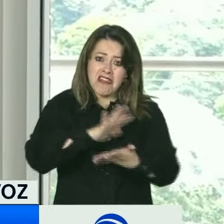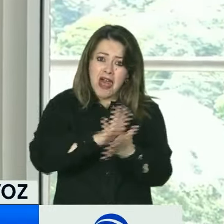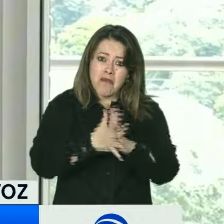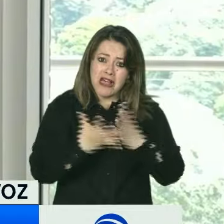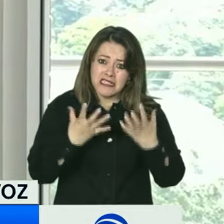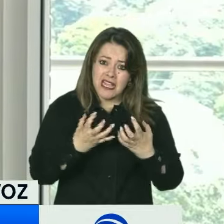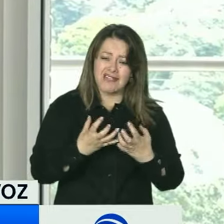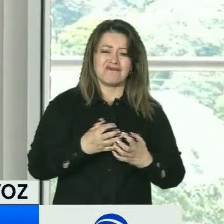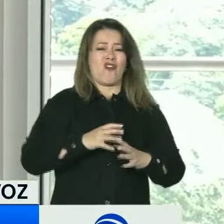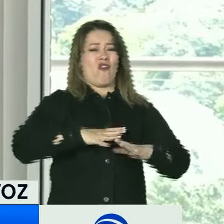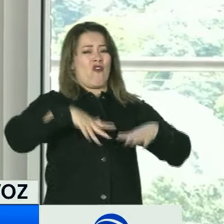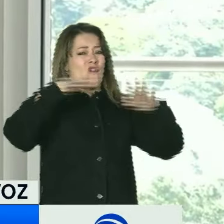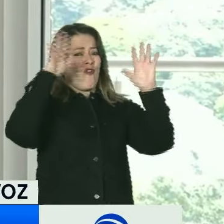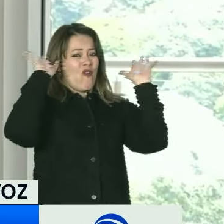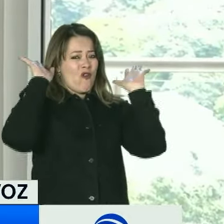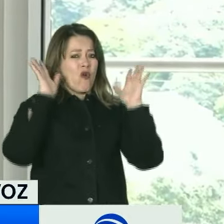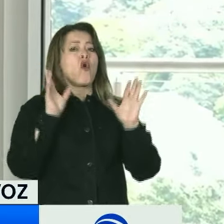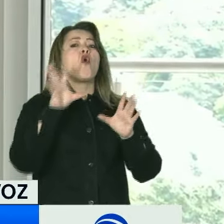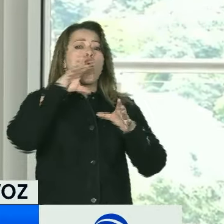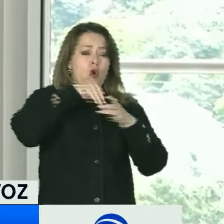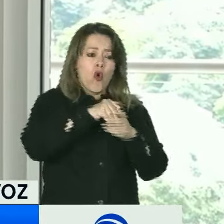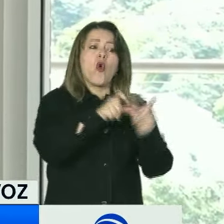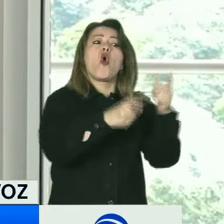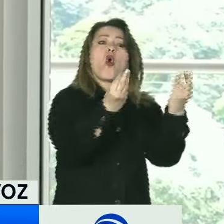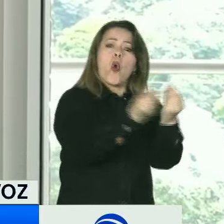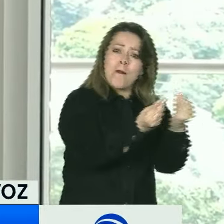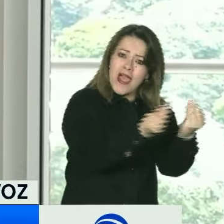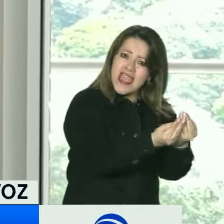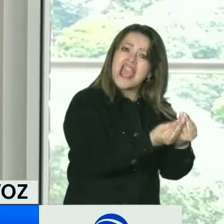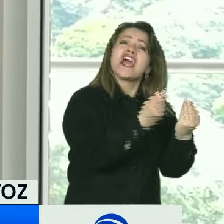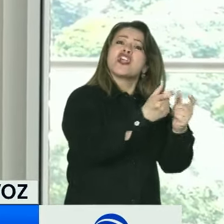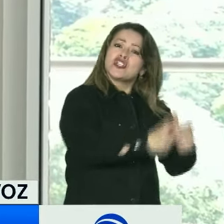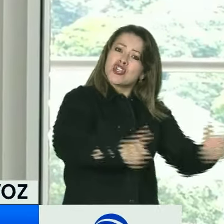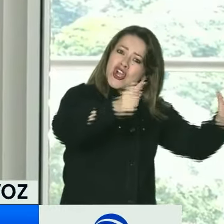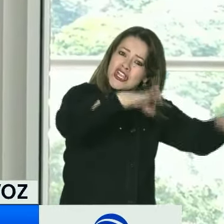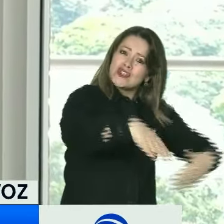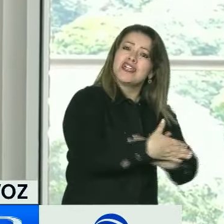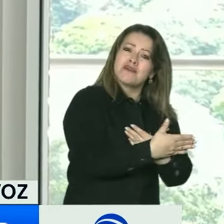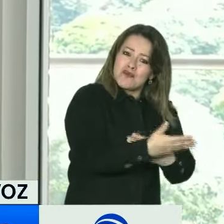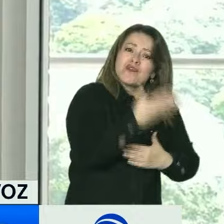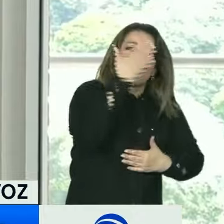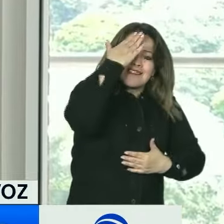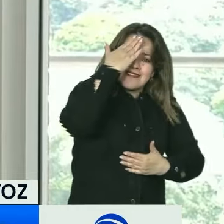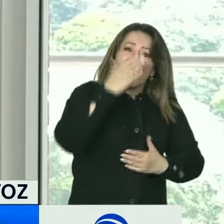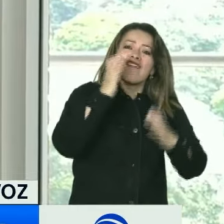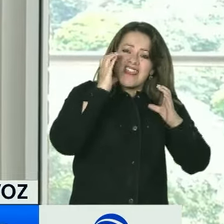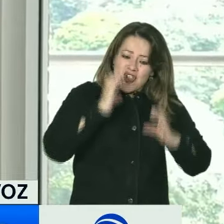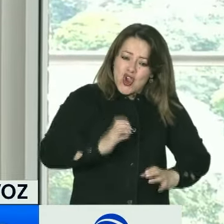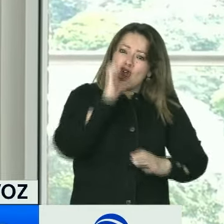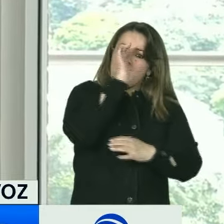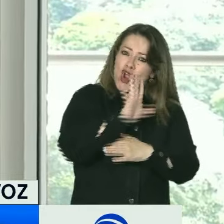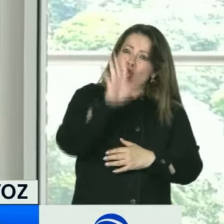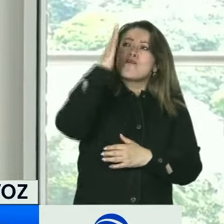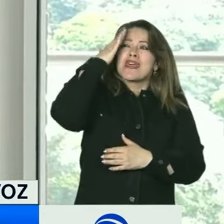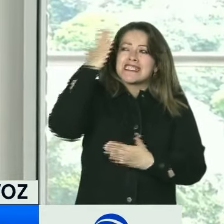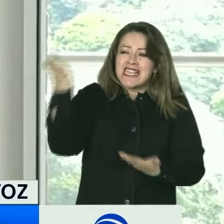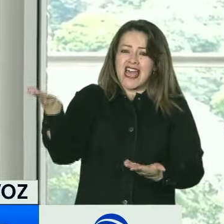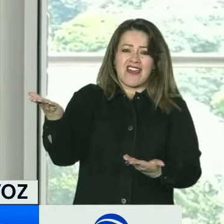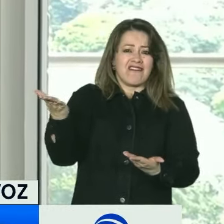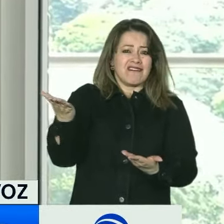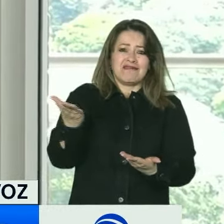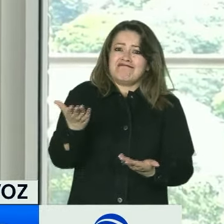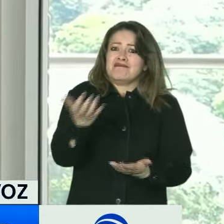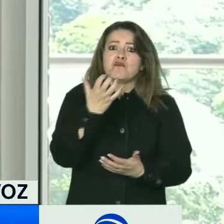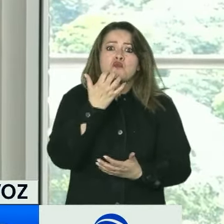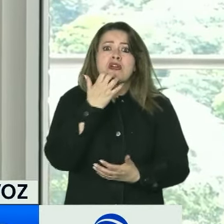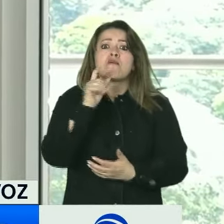como también lo pensamos en el Congreso de la República y lo certifican los colombianos. Cerca de 236 acciones